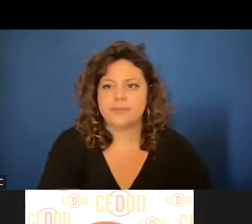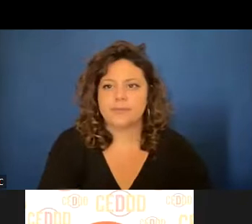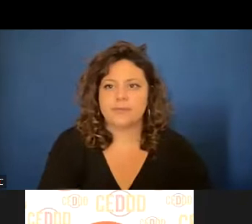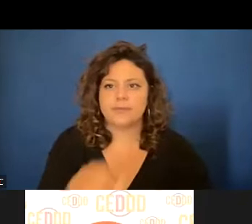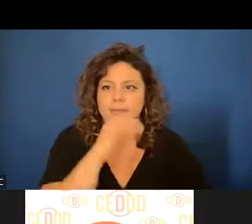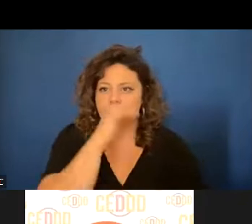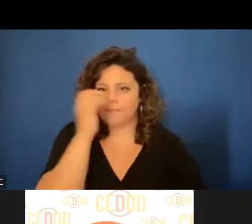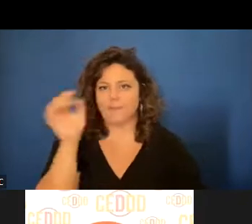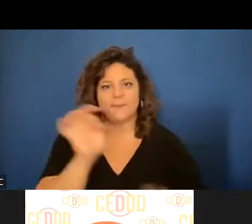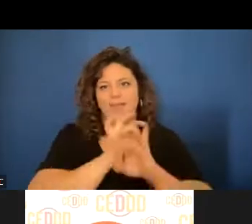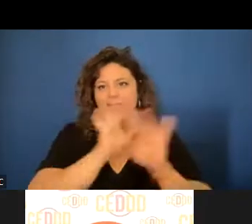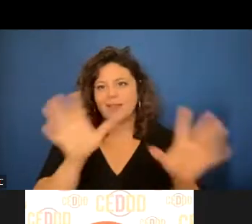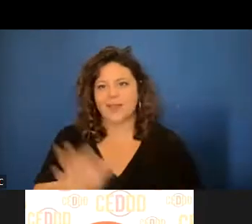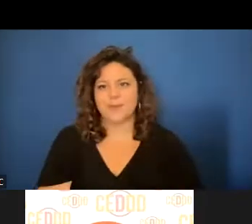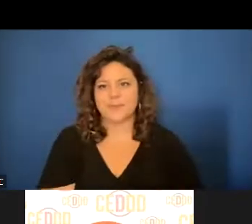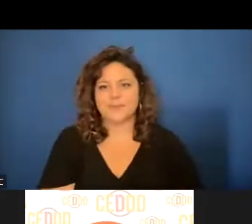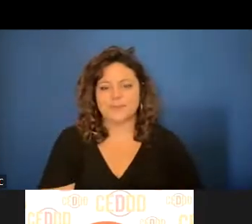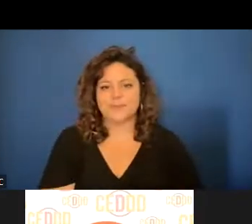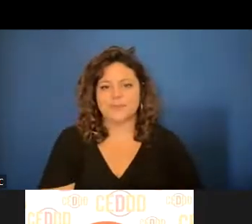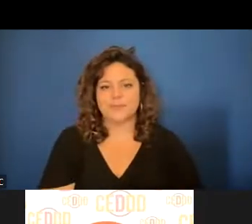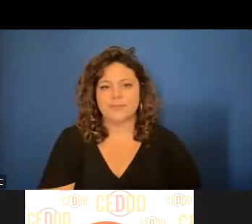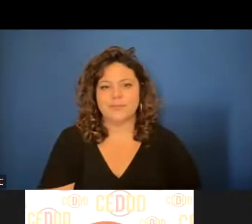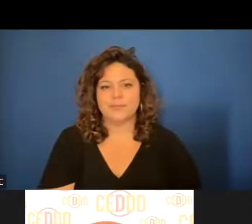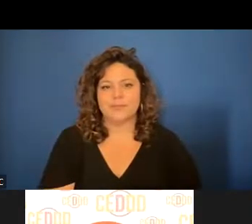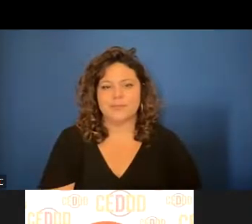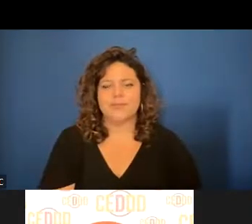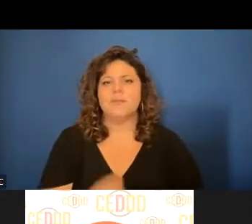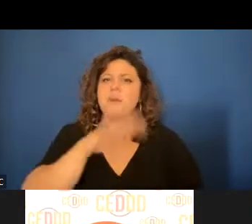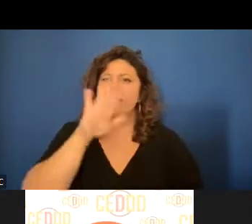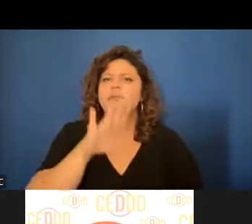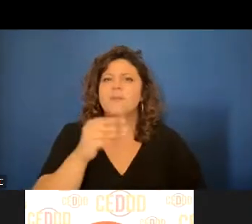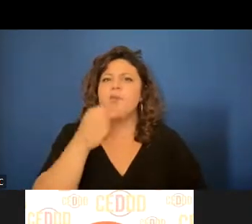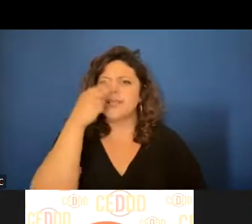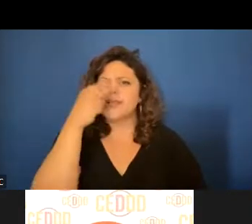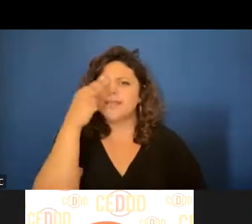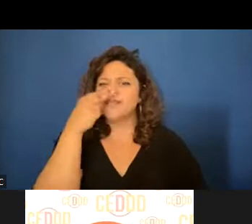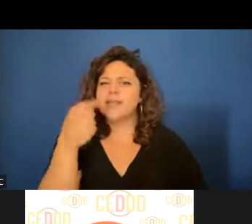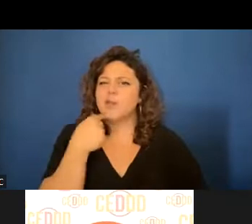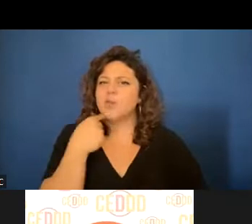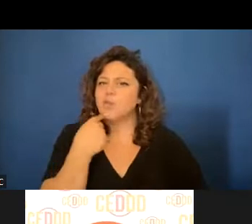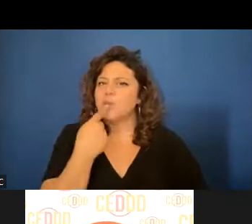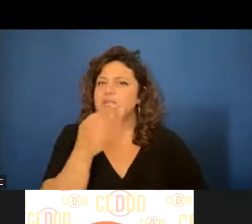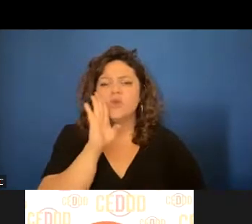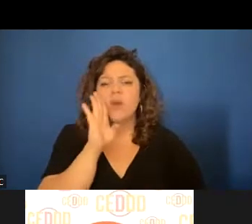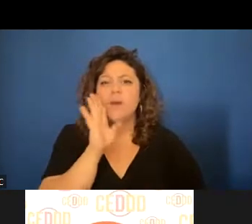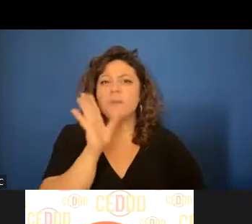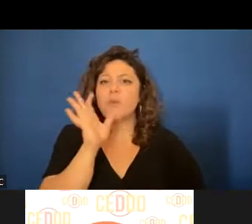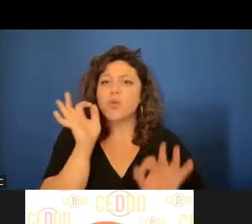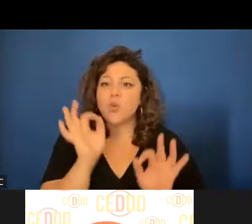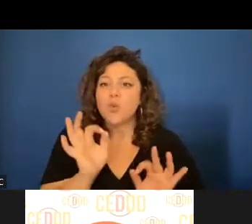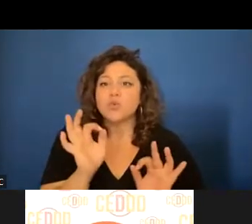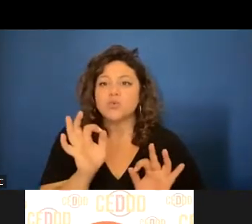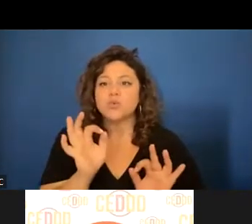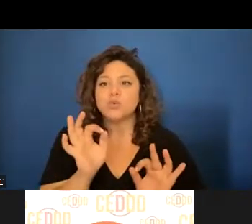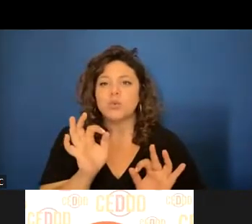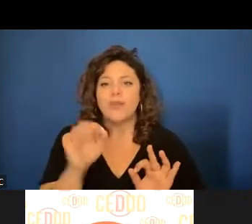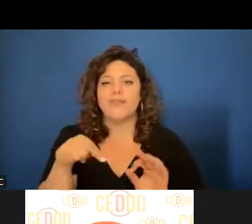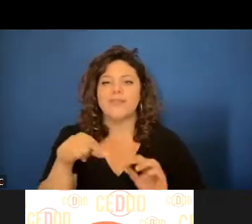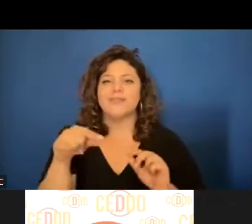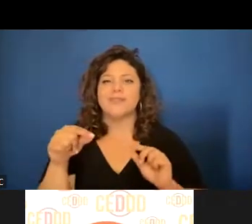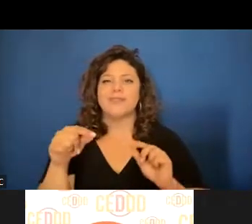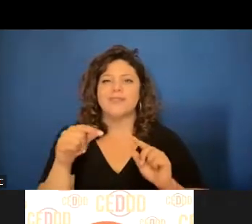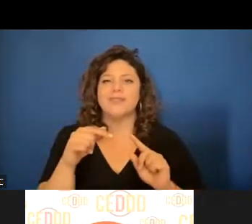impacto en la sociedad? Todavía, evidentemente, pues es un tiempo muy corto, salió en verano, por supuesto, que sabemos que en España, aunque sea mes